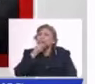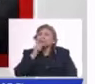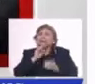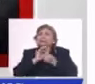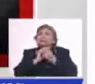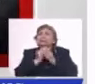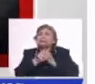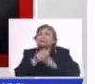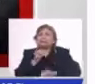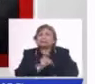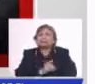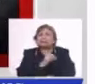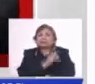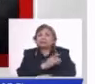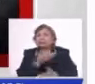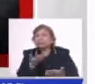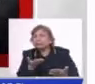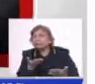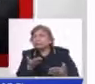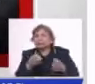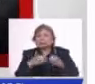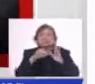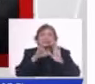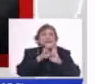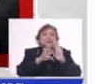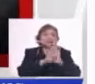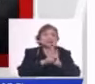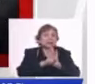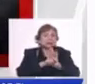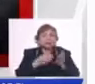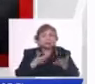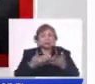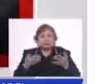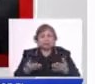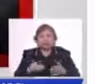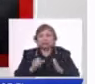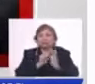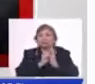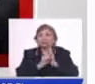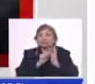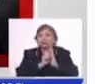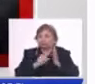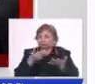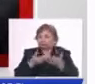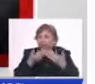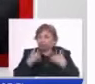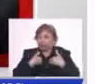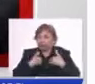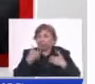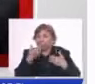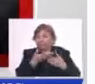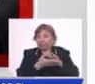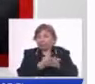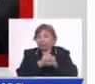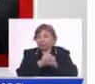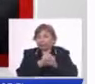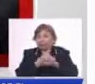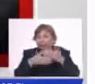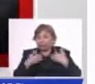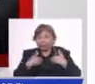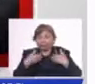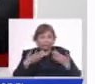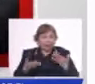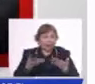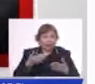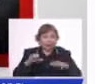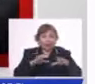tiene la mesa de la Comisión de Constitución que ha presentado este texto sustitutorio? Pues que tienen ahí amigos y quieren de una u